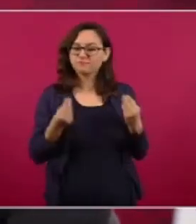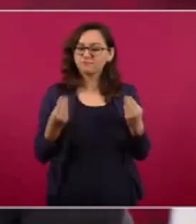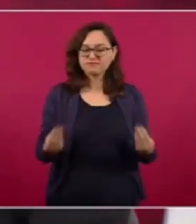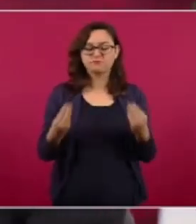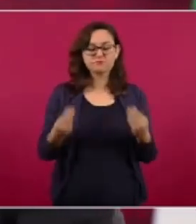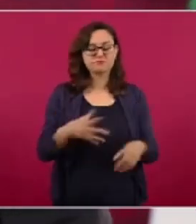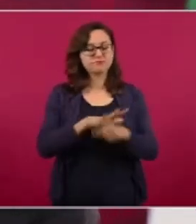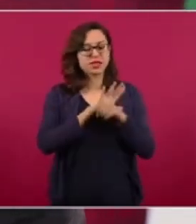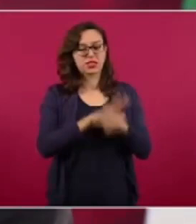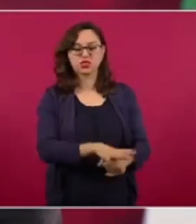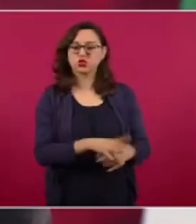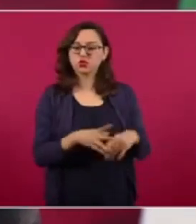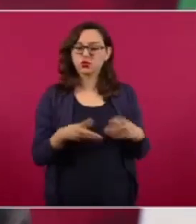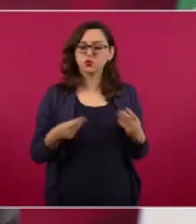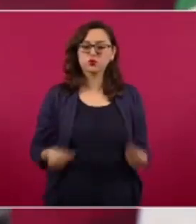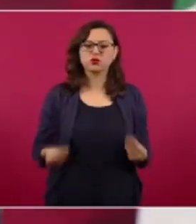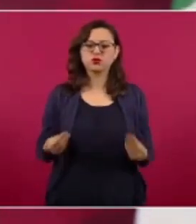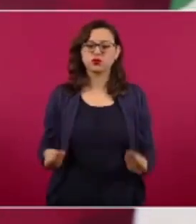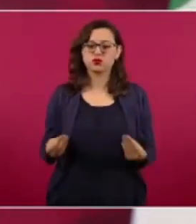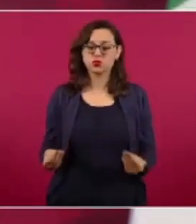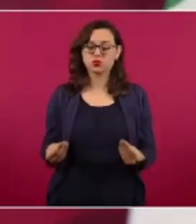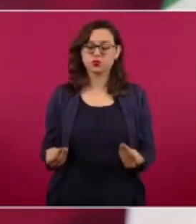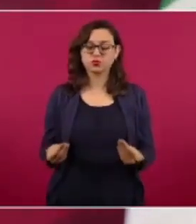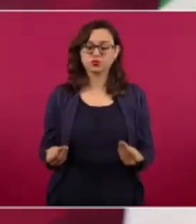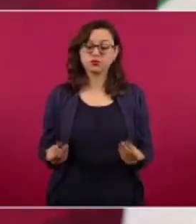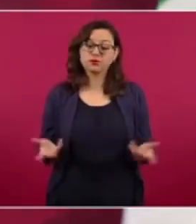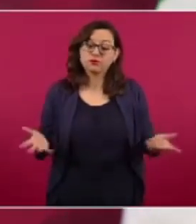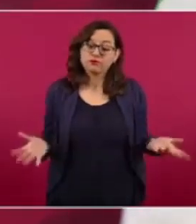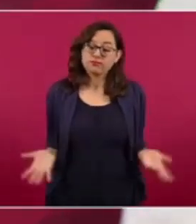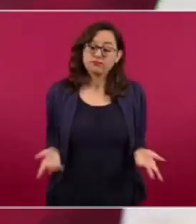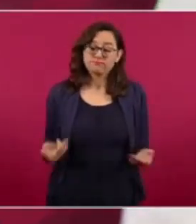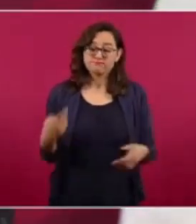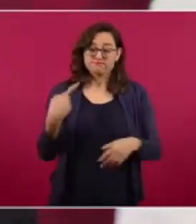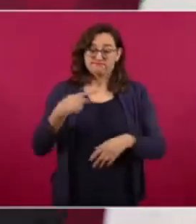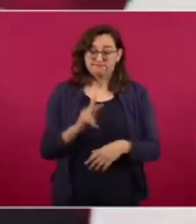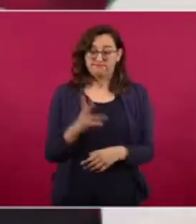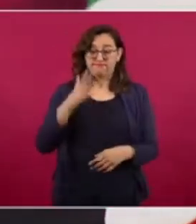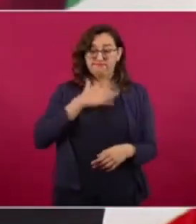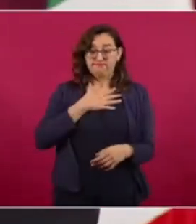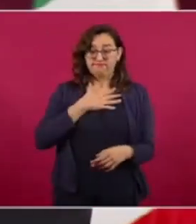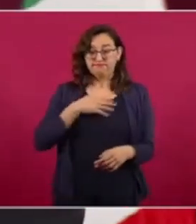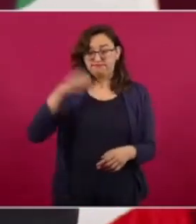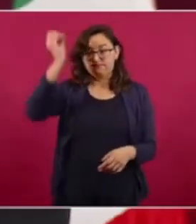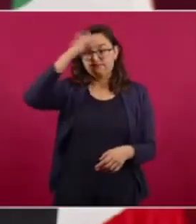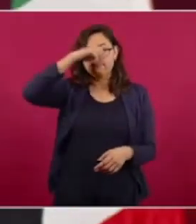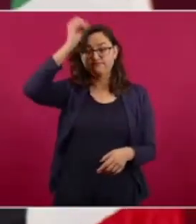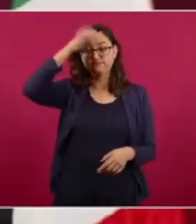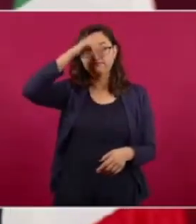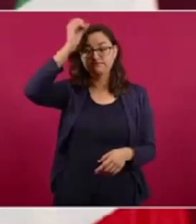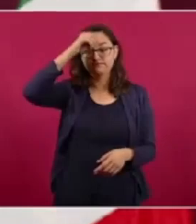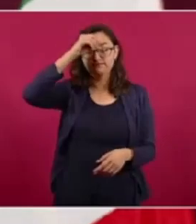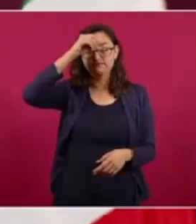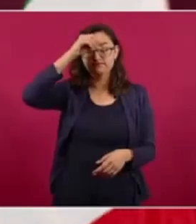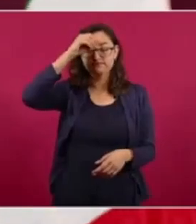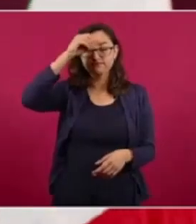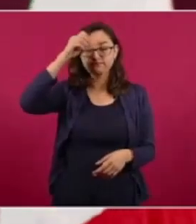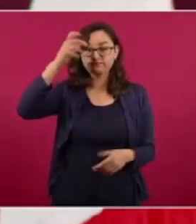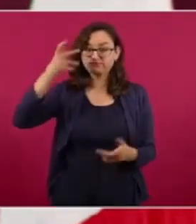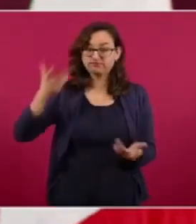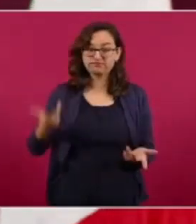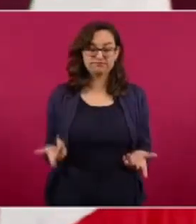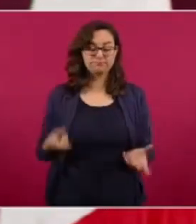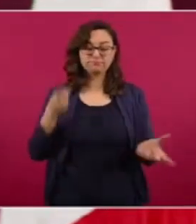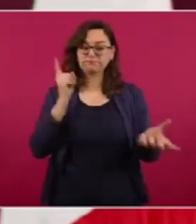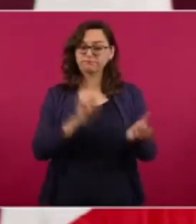pero que desde mi punto de vista están actuando con odio